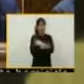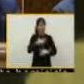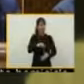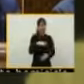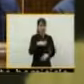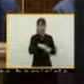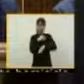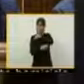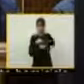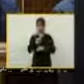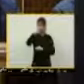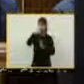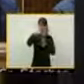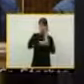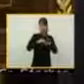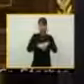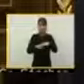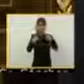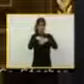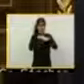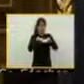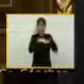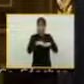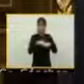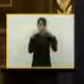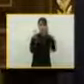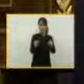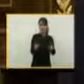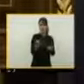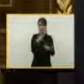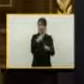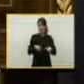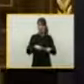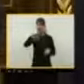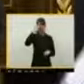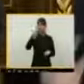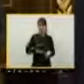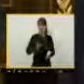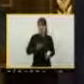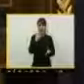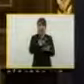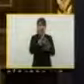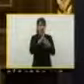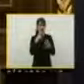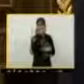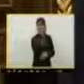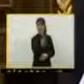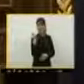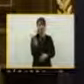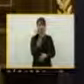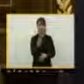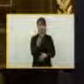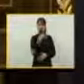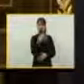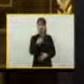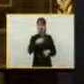veces. Y lo repitió porque él ya hace una selección de la izquierda, que la hizo él, que no se la hice yo. Y ya dijo que con Esquerra no, con el otro tampoco,